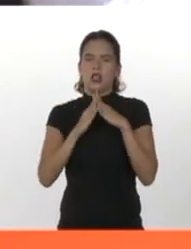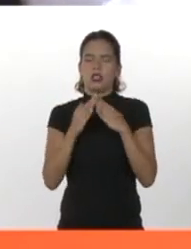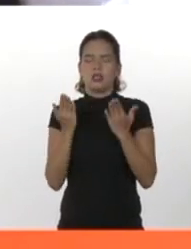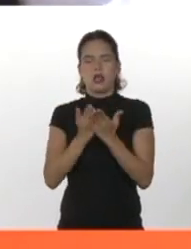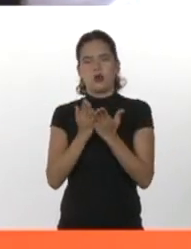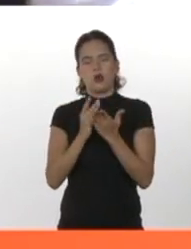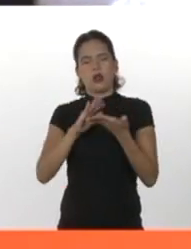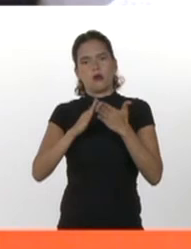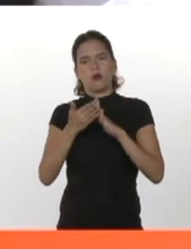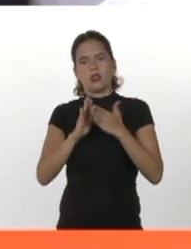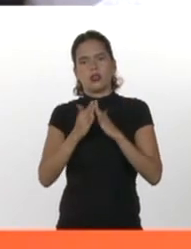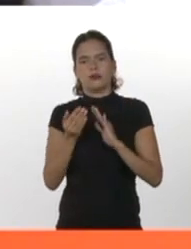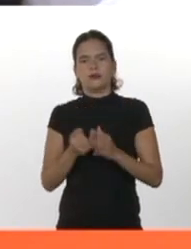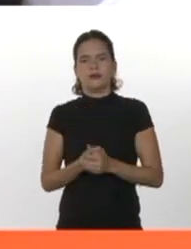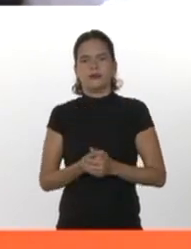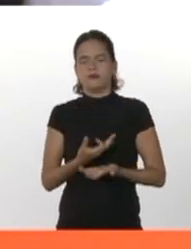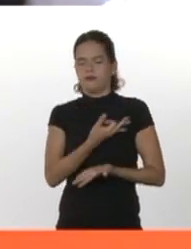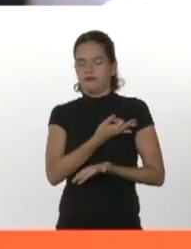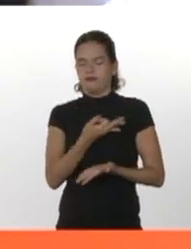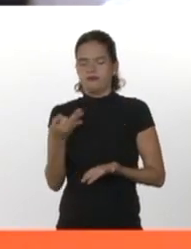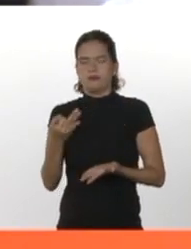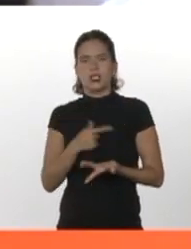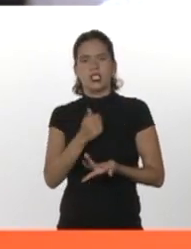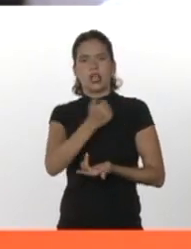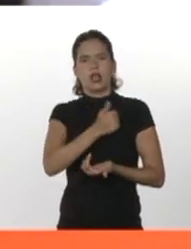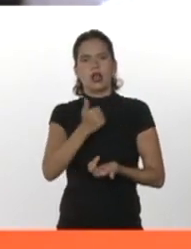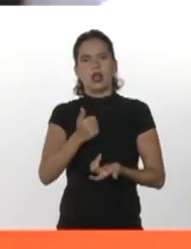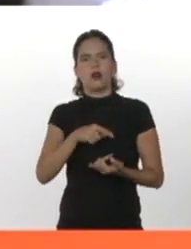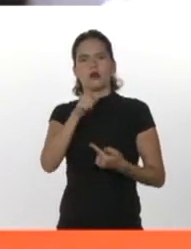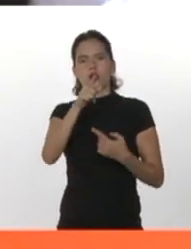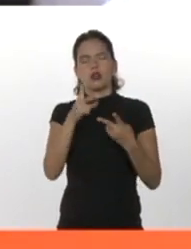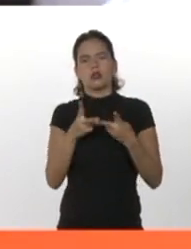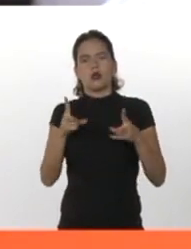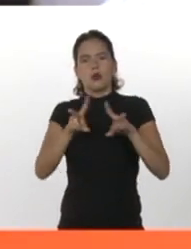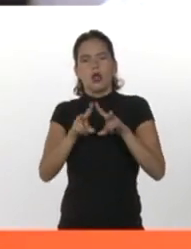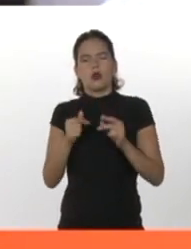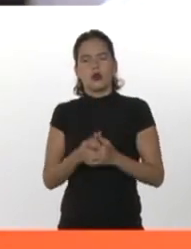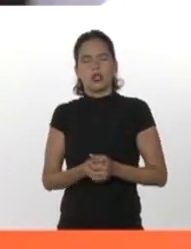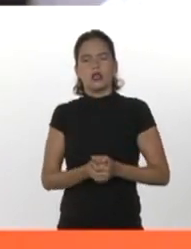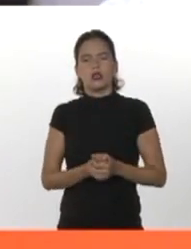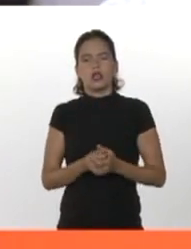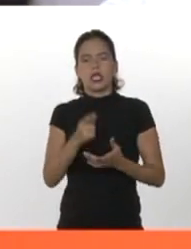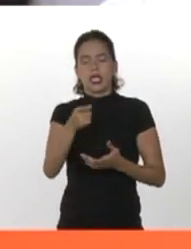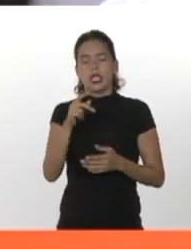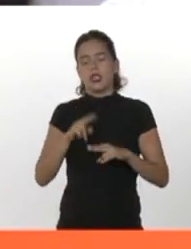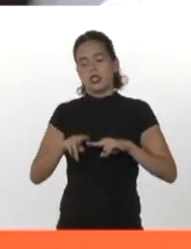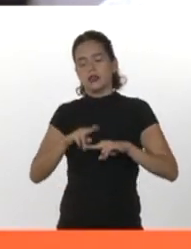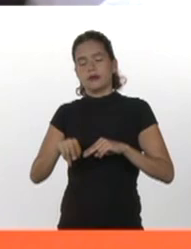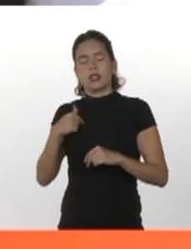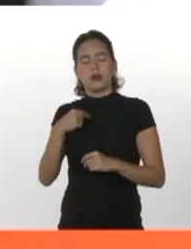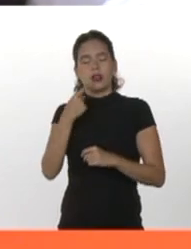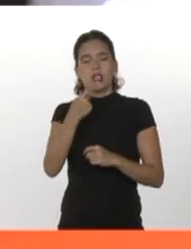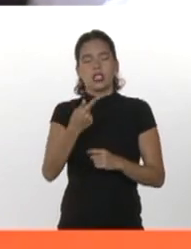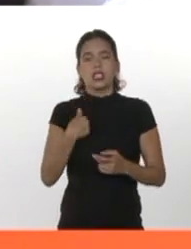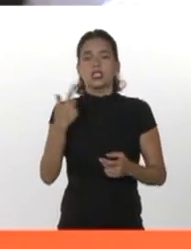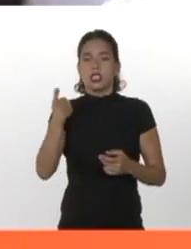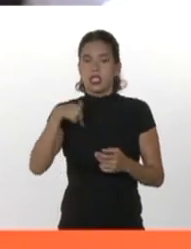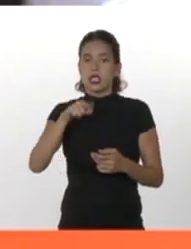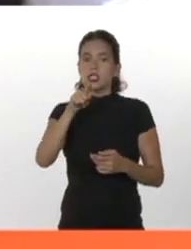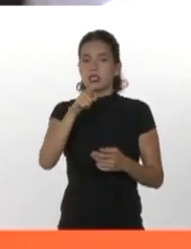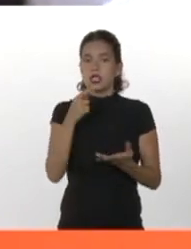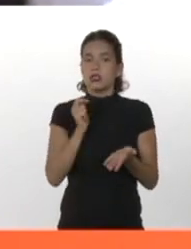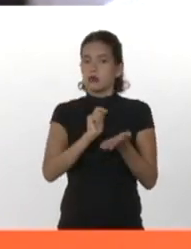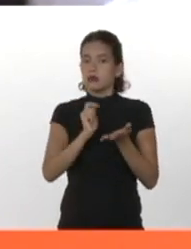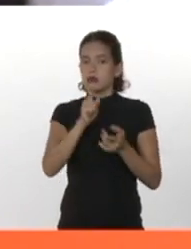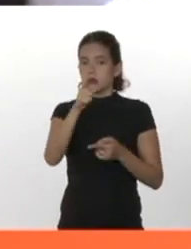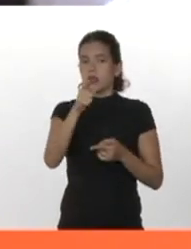y comunidad. Excelente. Cada uno de estos valores que bien Valeria acaba de nombrar deben ser tomados en